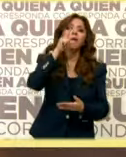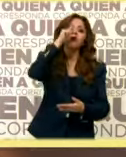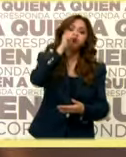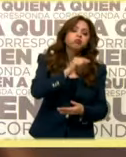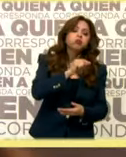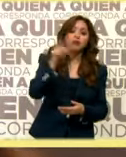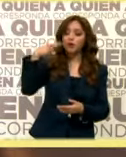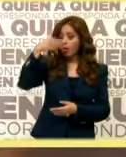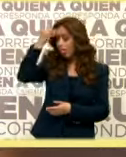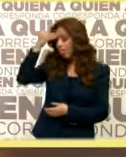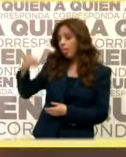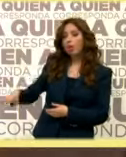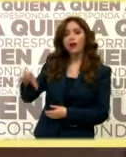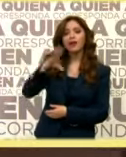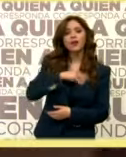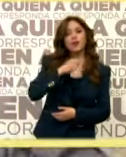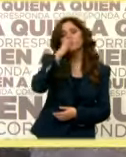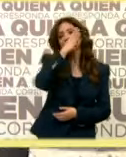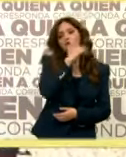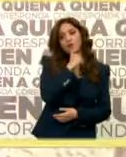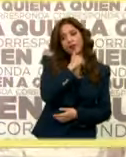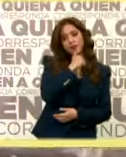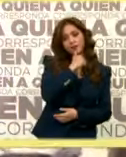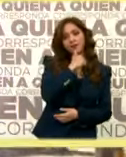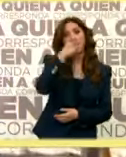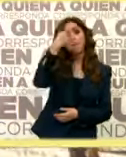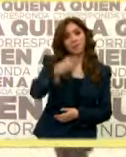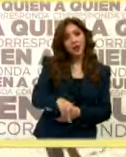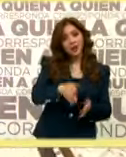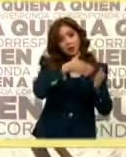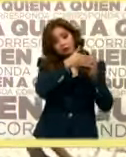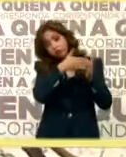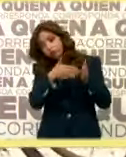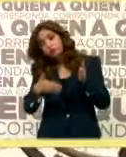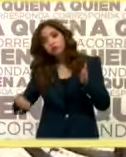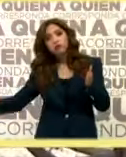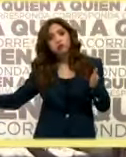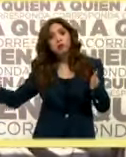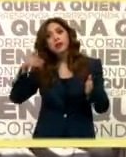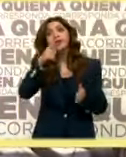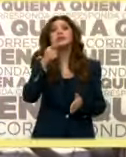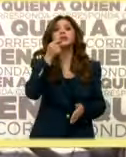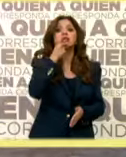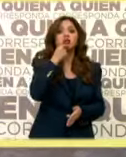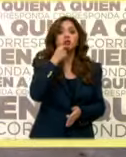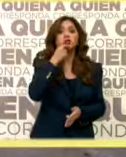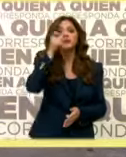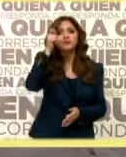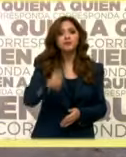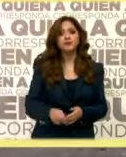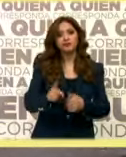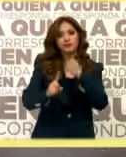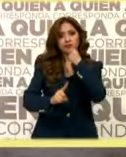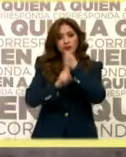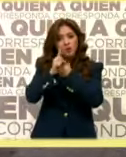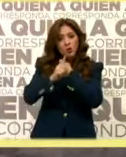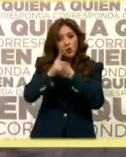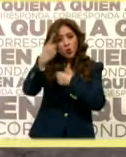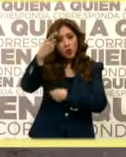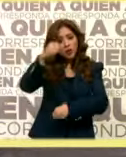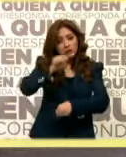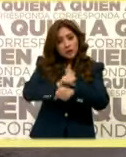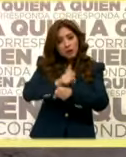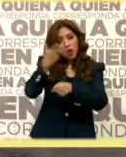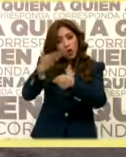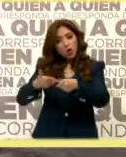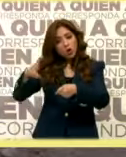puede desatender a sus hijos. Hace unos días ya no contaba con uno de los pequeños después de haber pasado una semana